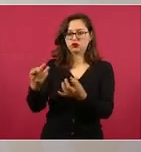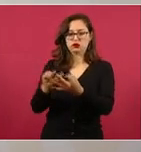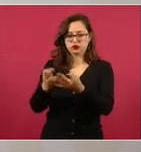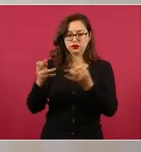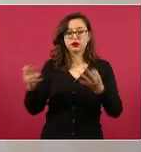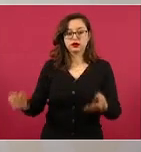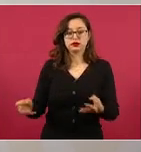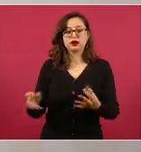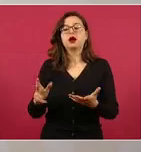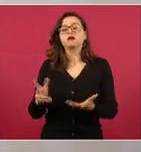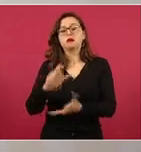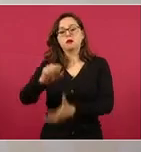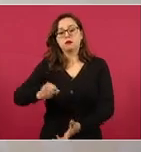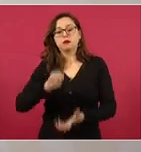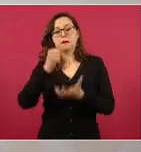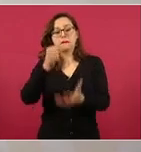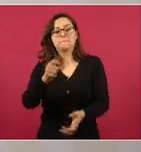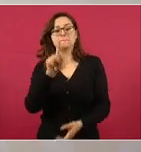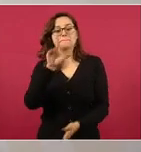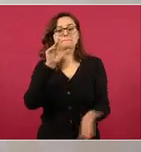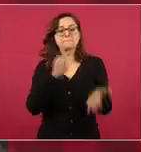Se están invirtiendo más de